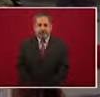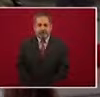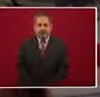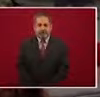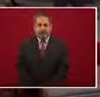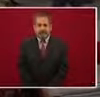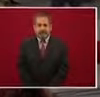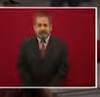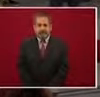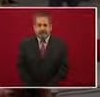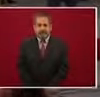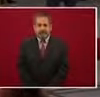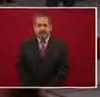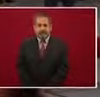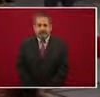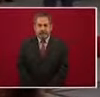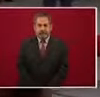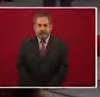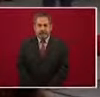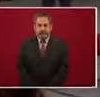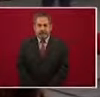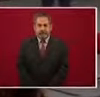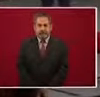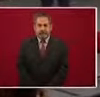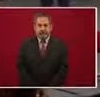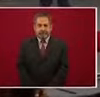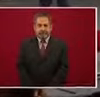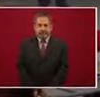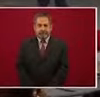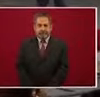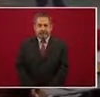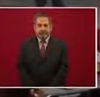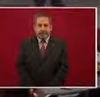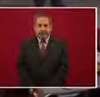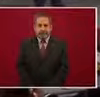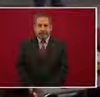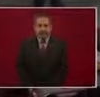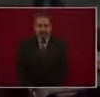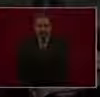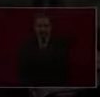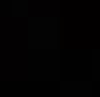pueden llegar a ser mucho más graves e incluso provocar la muerte rosalba ruiz 'associated press'